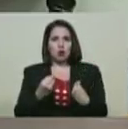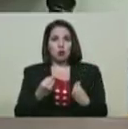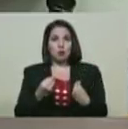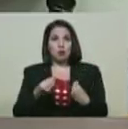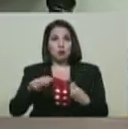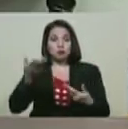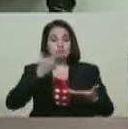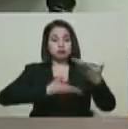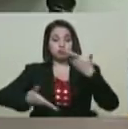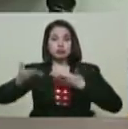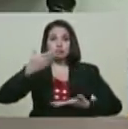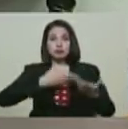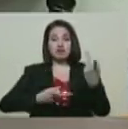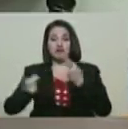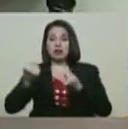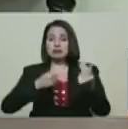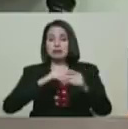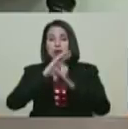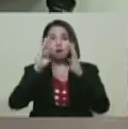mundo.